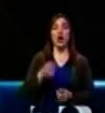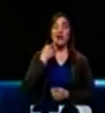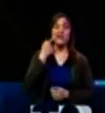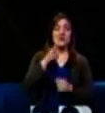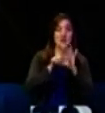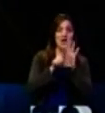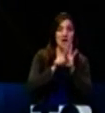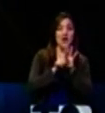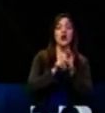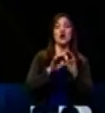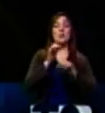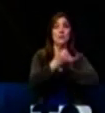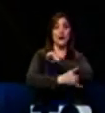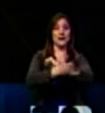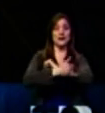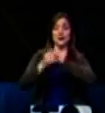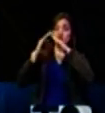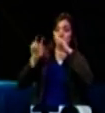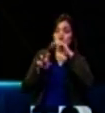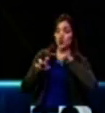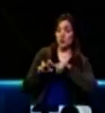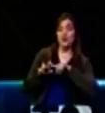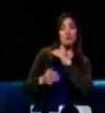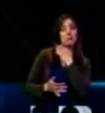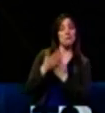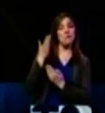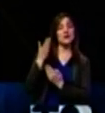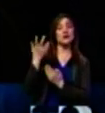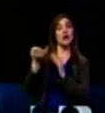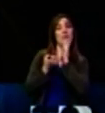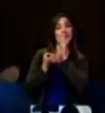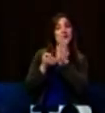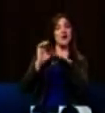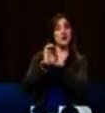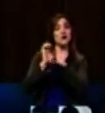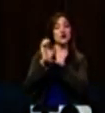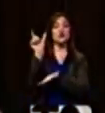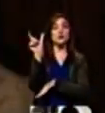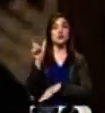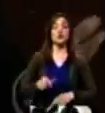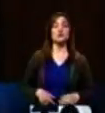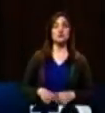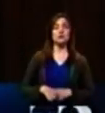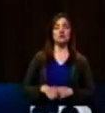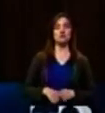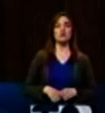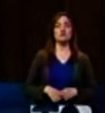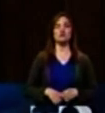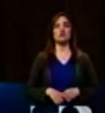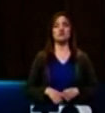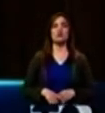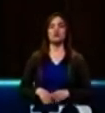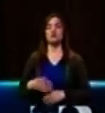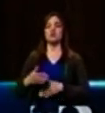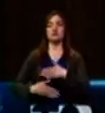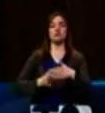facilitarán en todo lo posible la asimilación y la naturalización de los refugiados. Hay un procedimiento que es